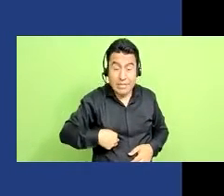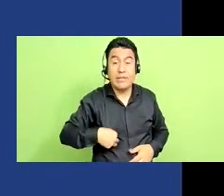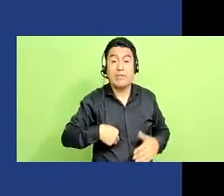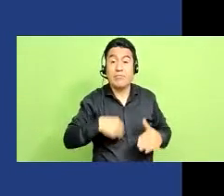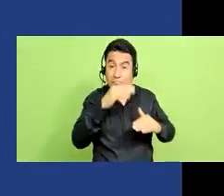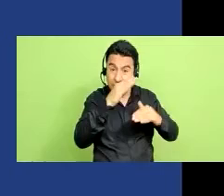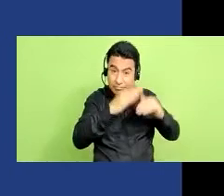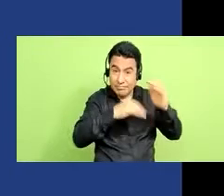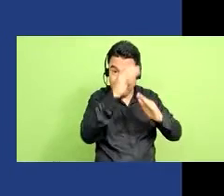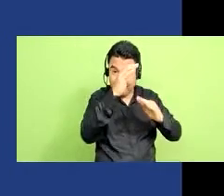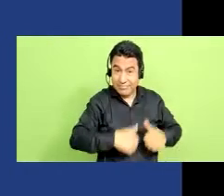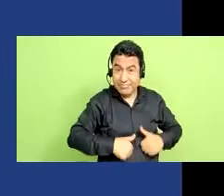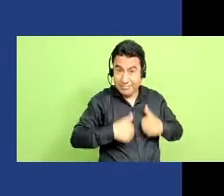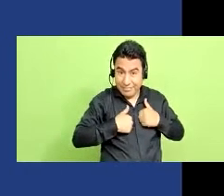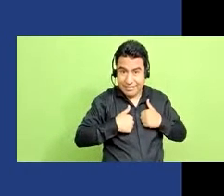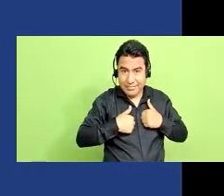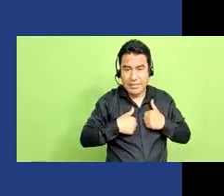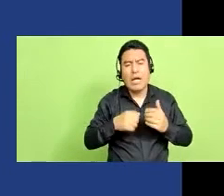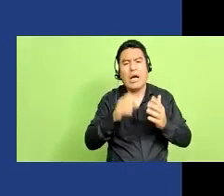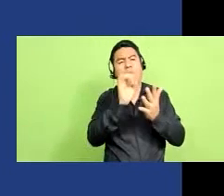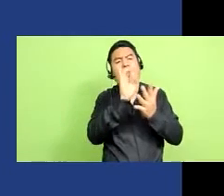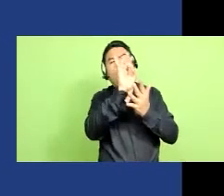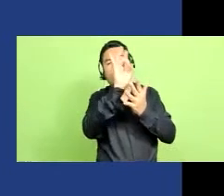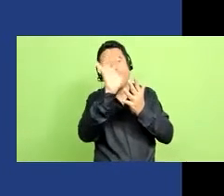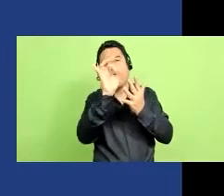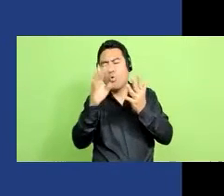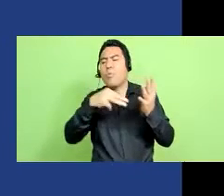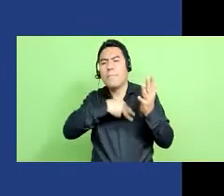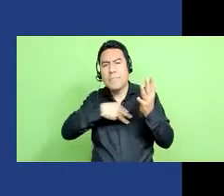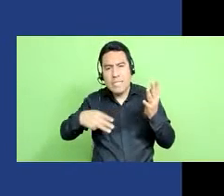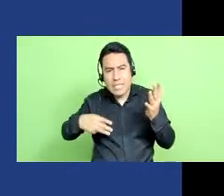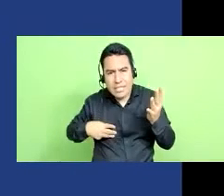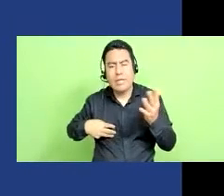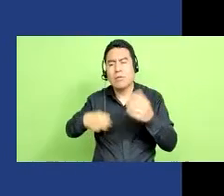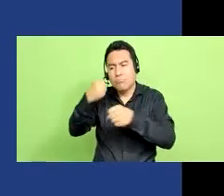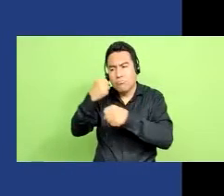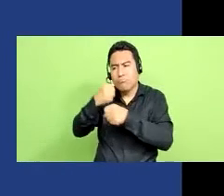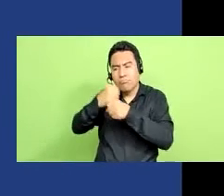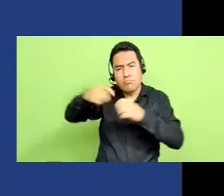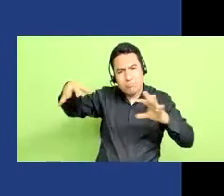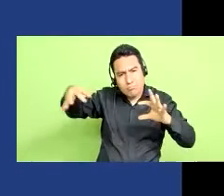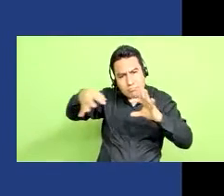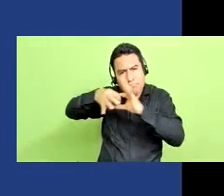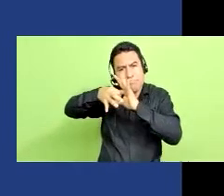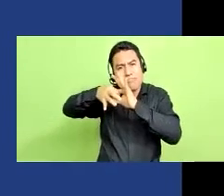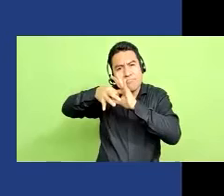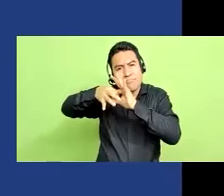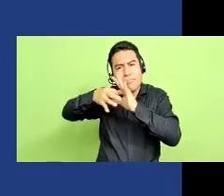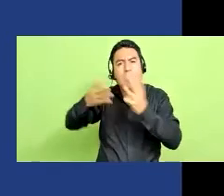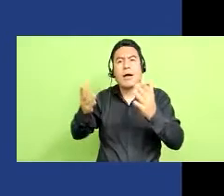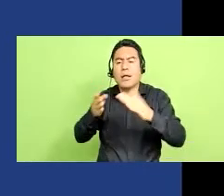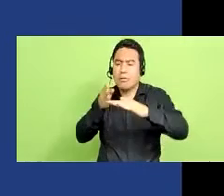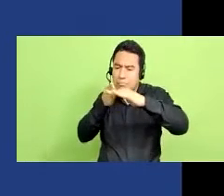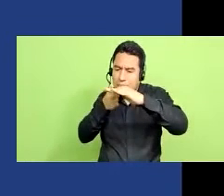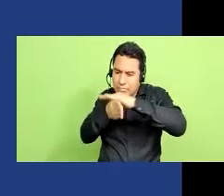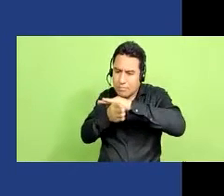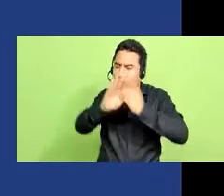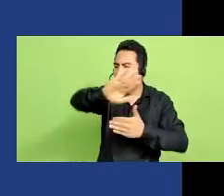acciones o articular con otros ministerios para poder promover la sensibilidad e instintos